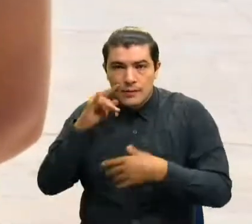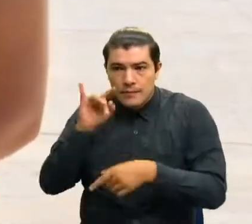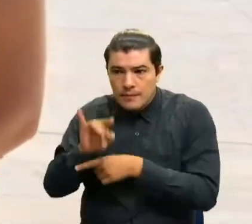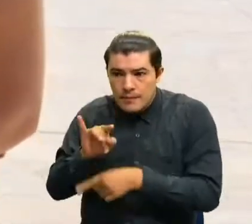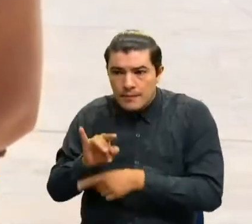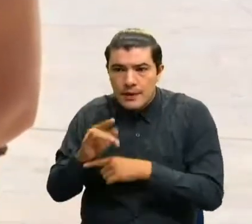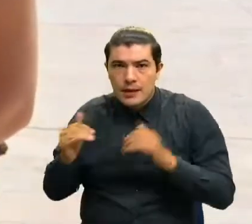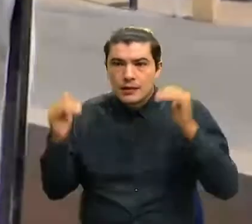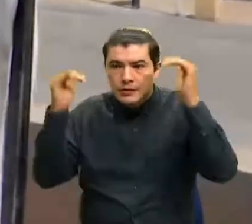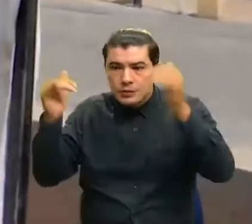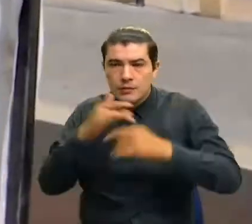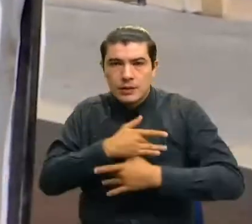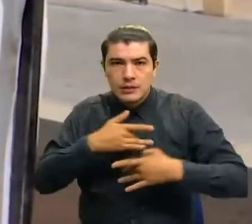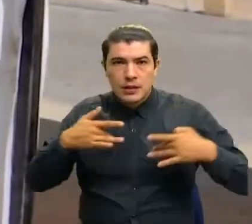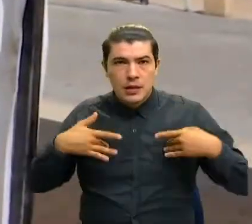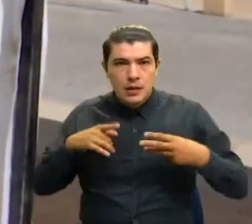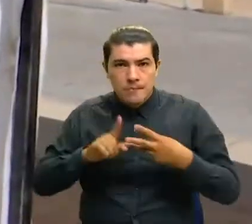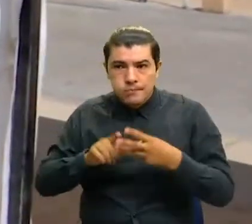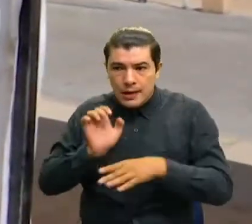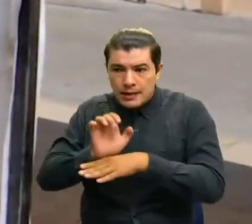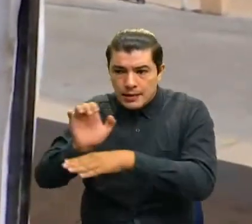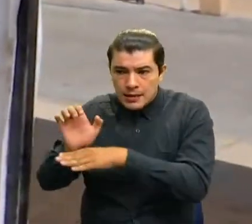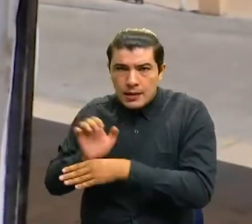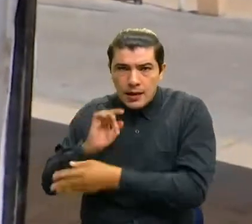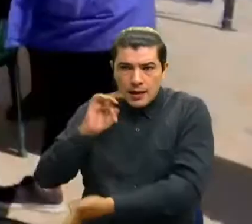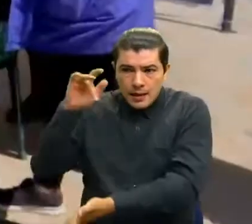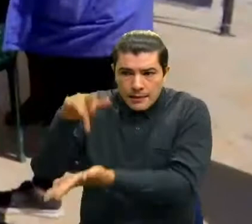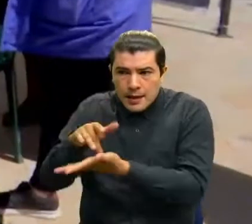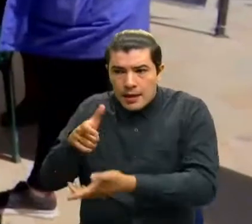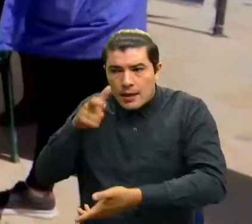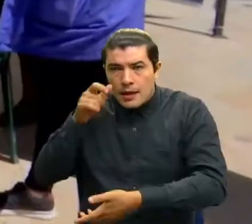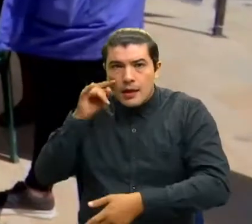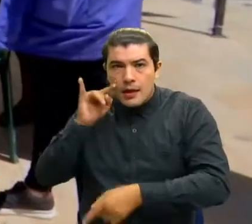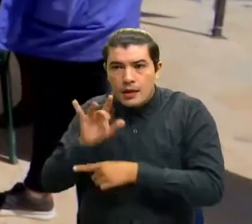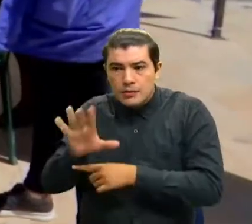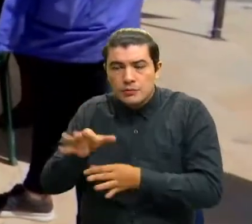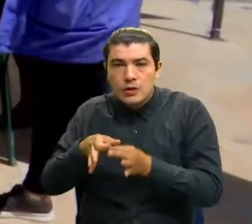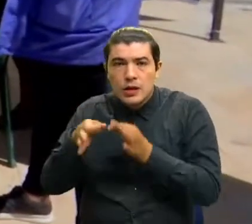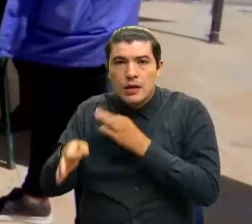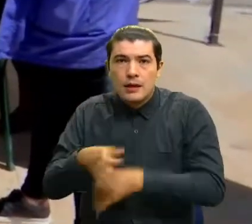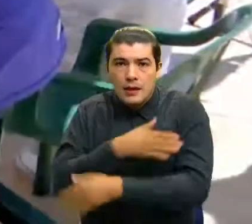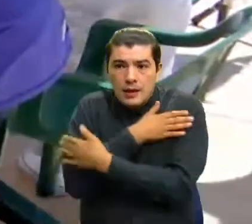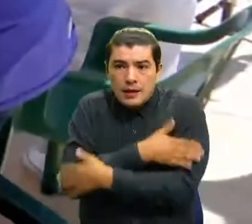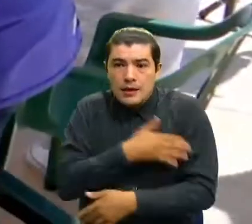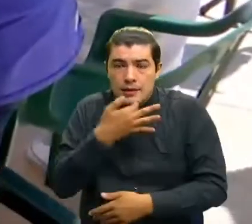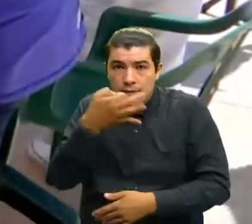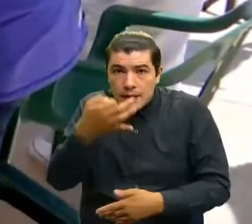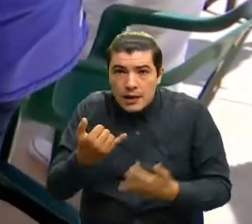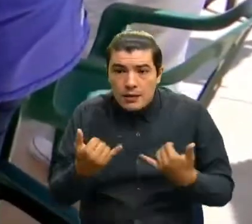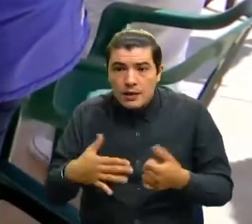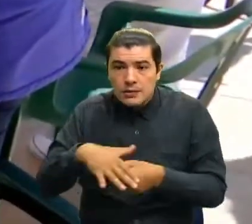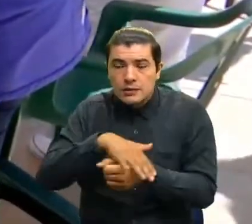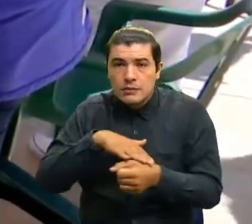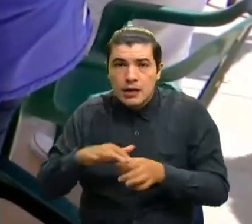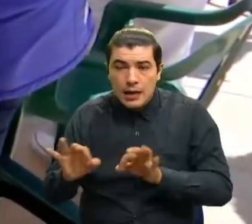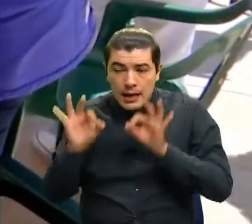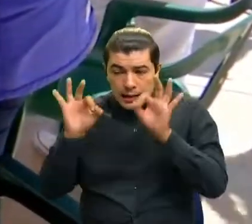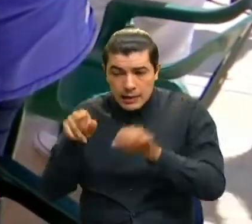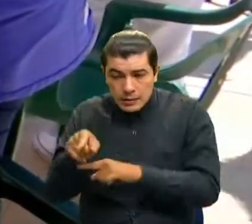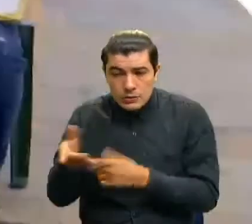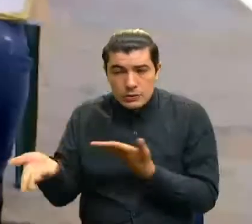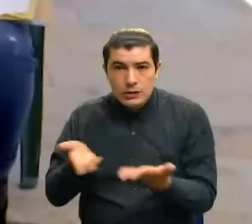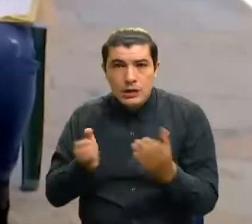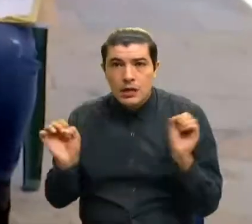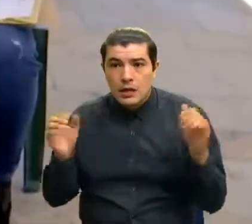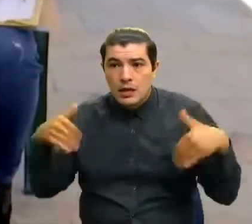que es Supersalud, lo que son todas estas entidades, pongan los ojos en Pamplona, porque realmente sí hay una situación de no garantía en la prestación de los